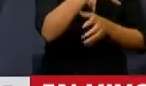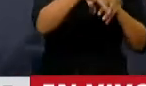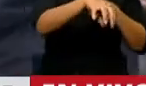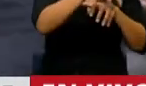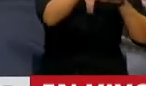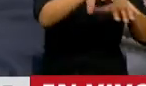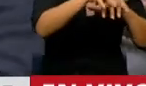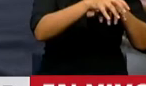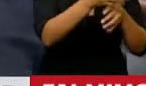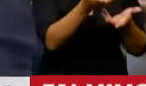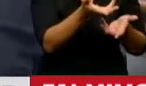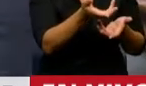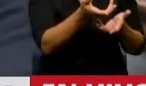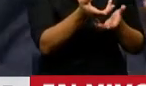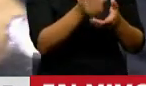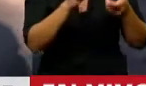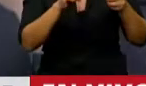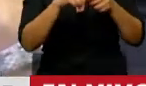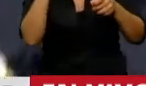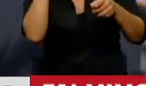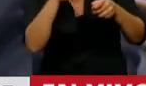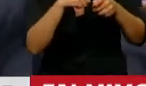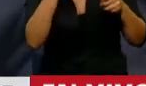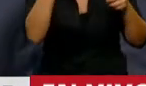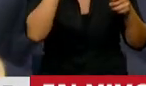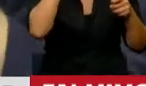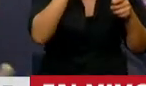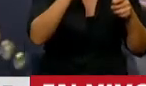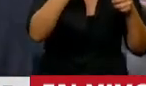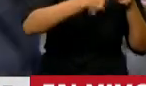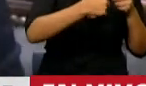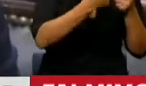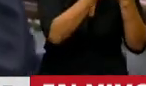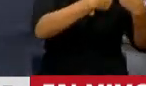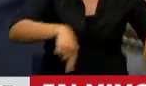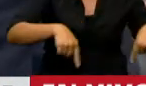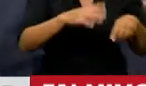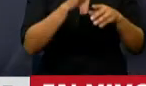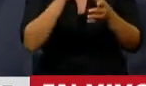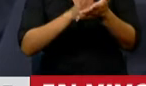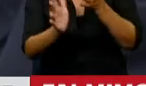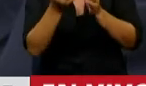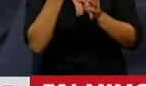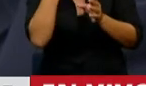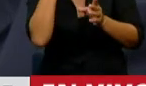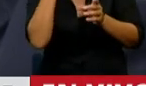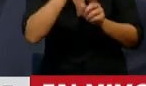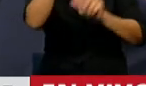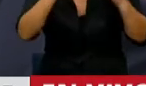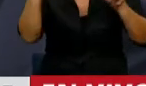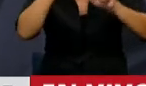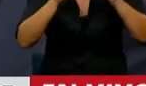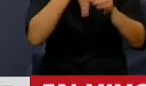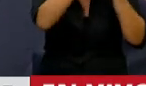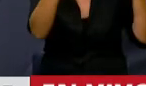el sector, desde la petroquímica, desde los biocombustibles, desde la nueva economía del conocimiento, que